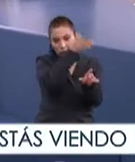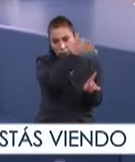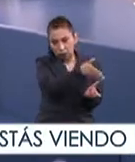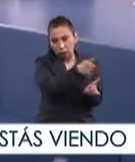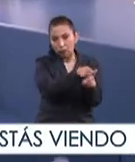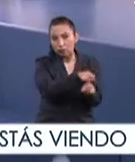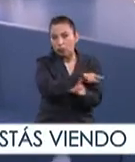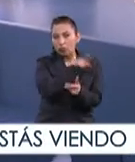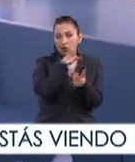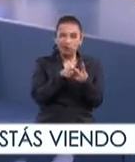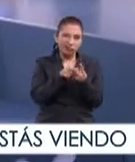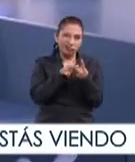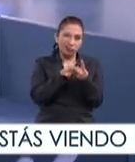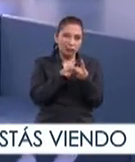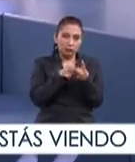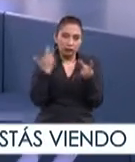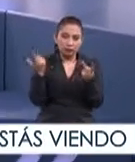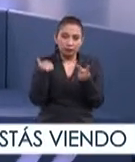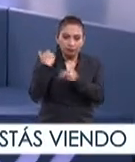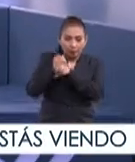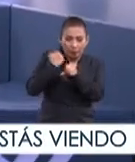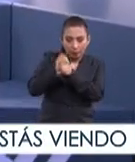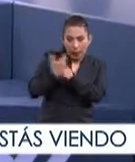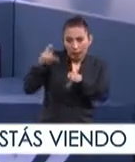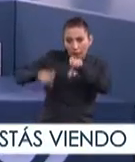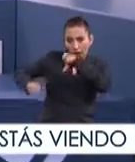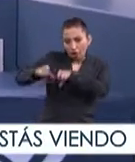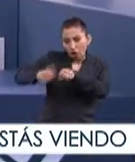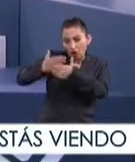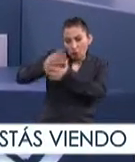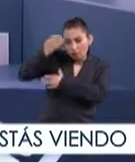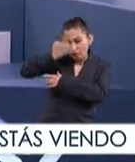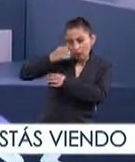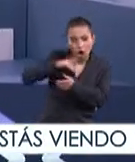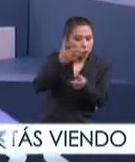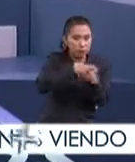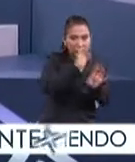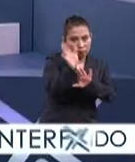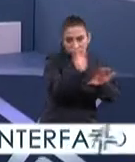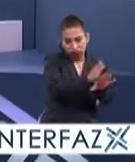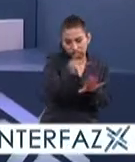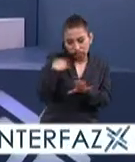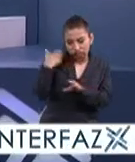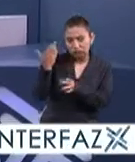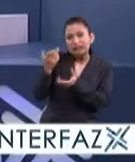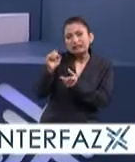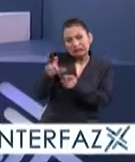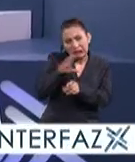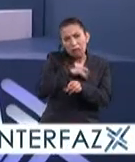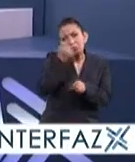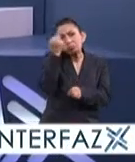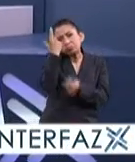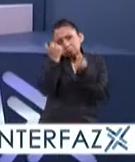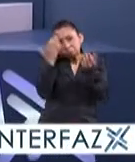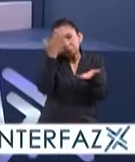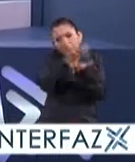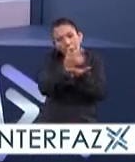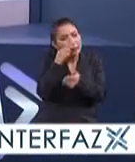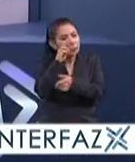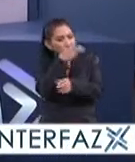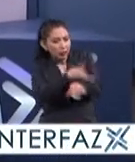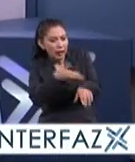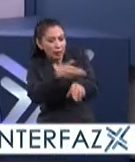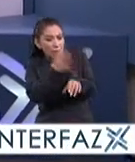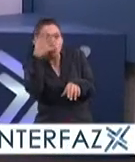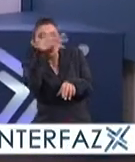investigación, en la práctica en el laboratorio, digamos, más que en los hospitales, aunque sí, pues se dedica a resolver